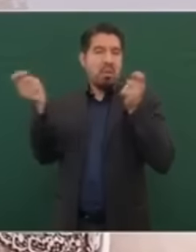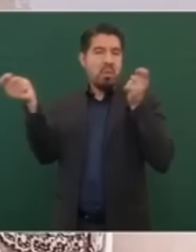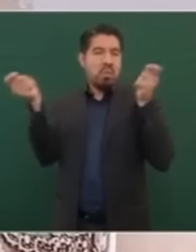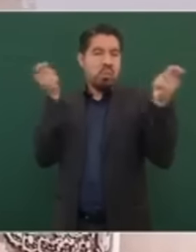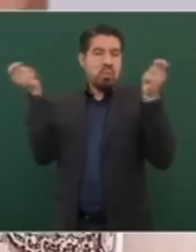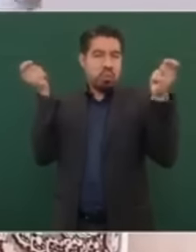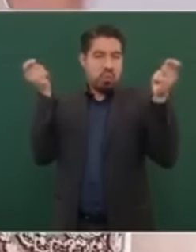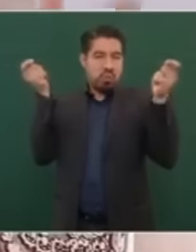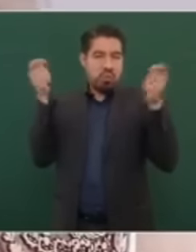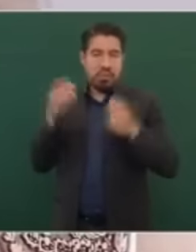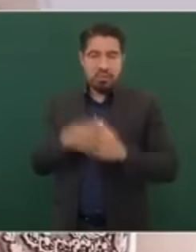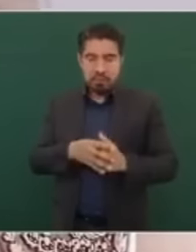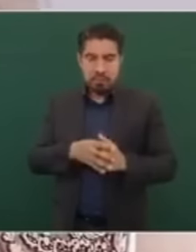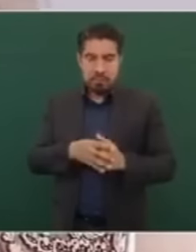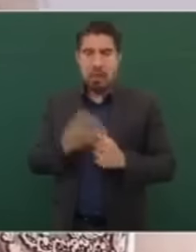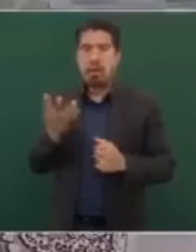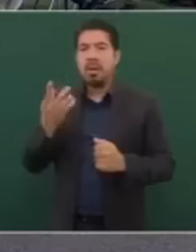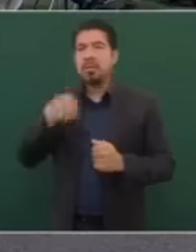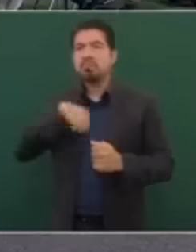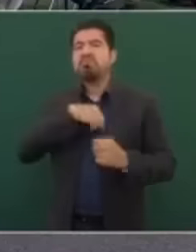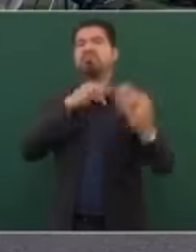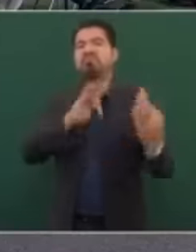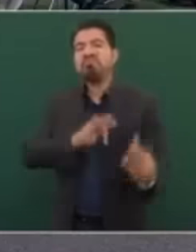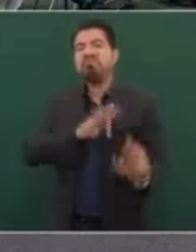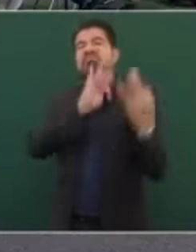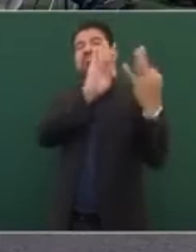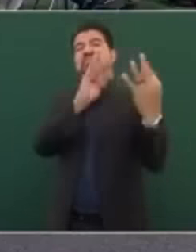Entonces, ¿cómo se les enfrenta?